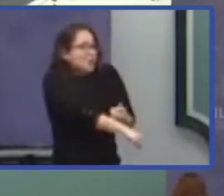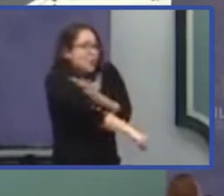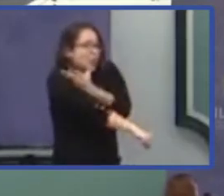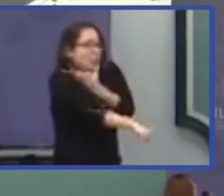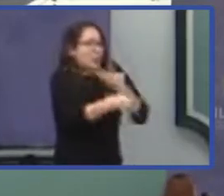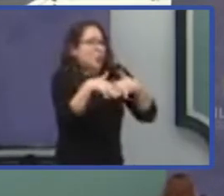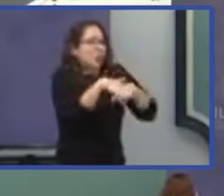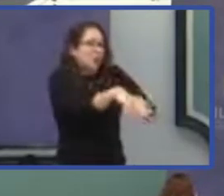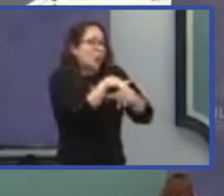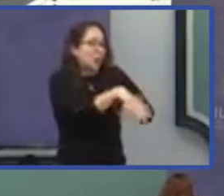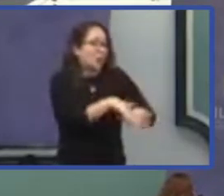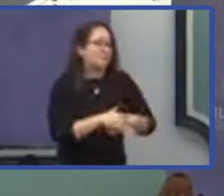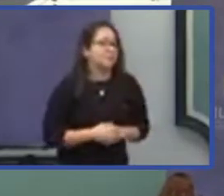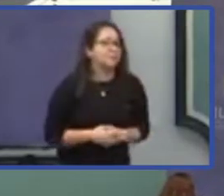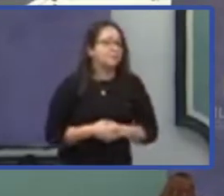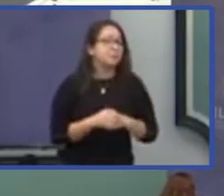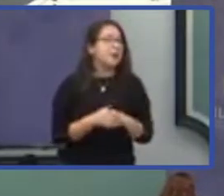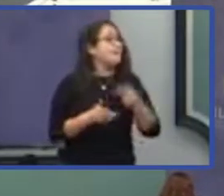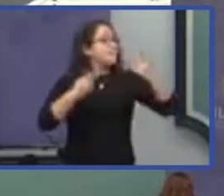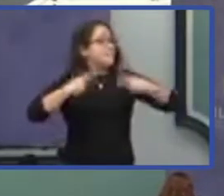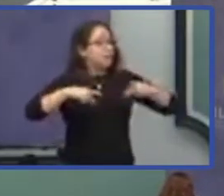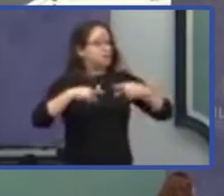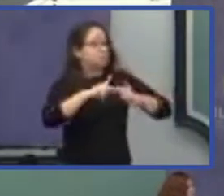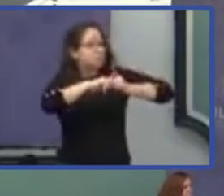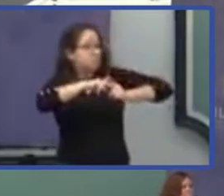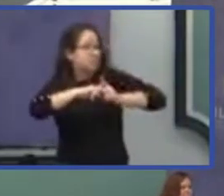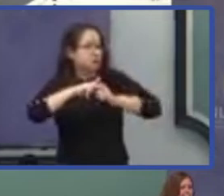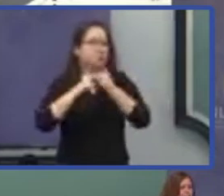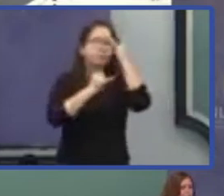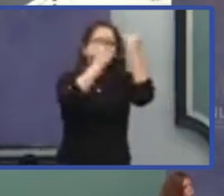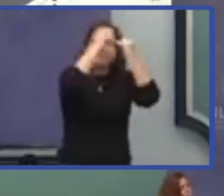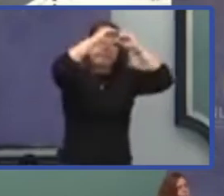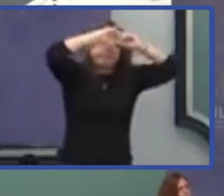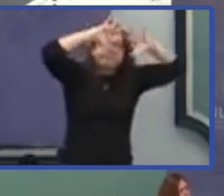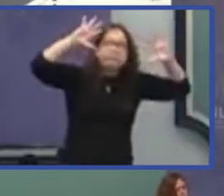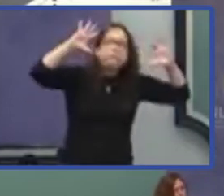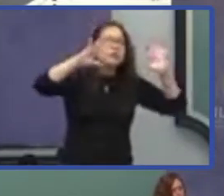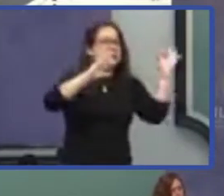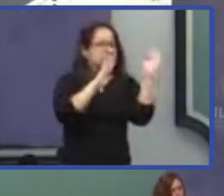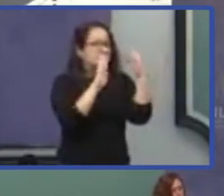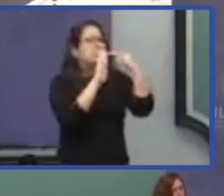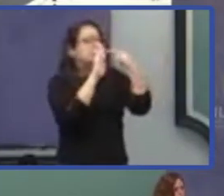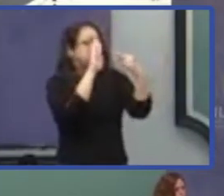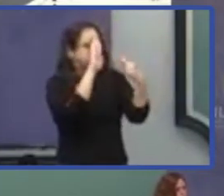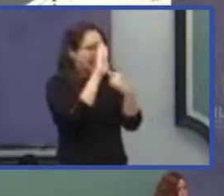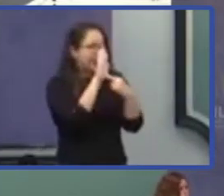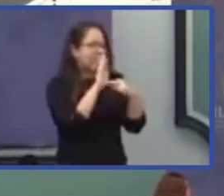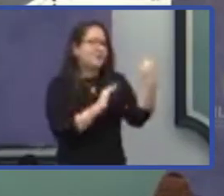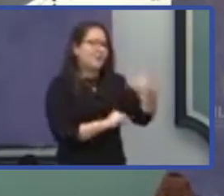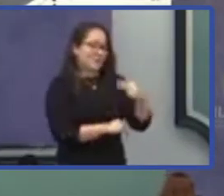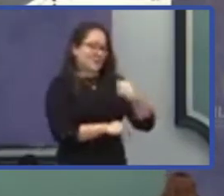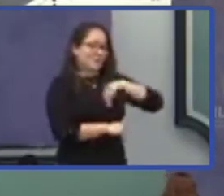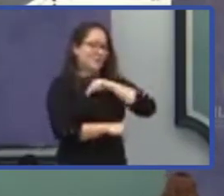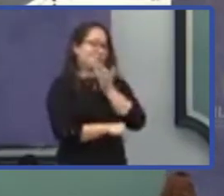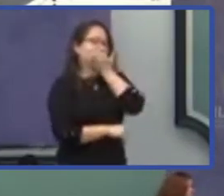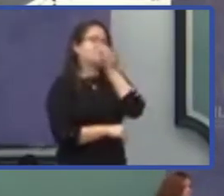Los matemáticos crean estos mundos que pueden tener reglas o axiomas, como les llamamos nosotros, diferentes a